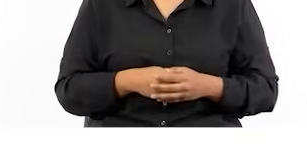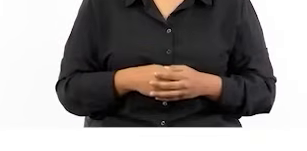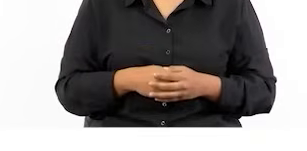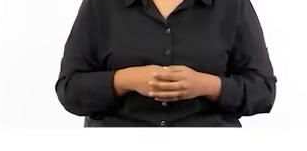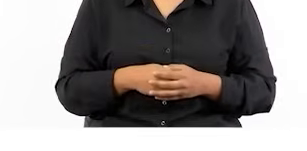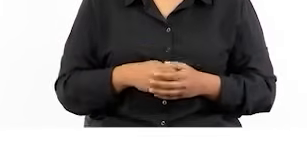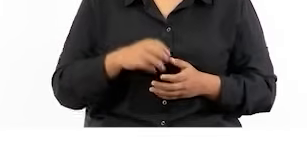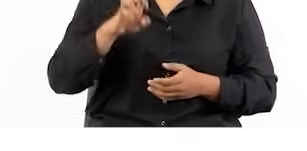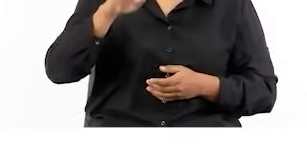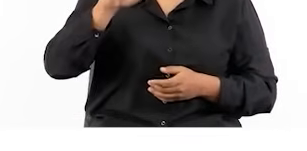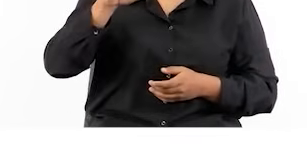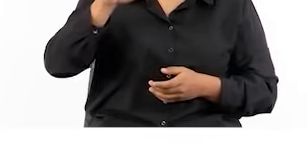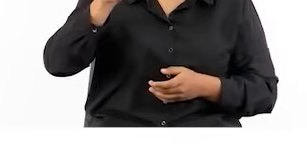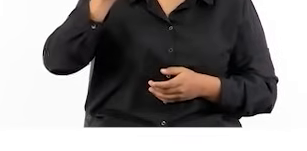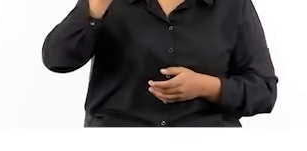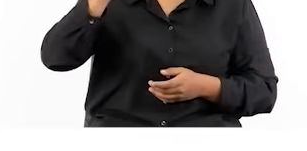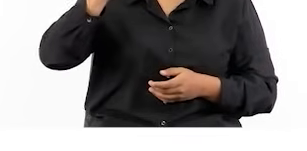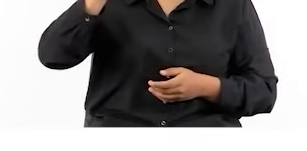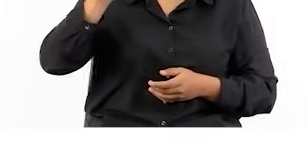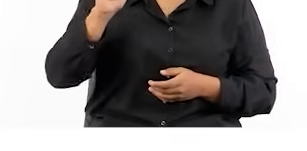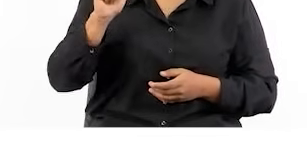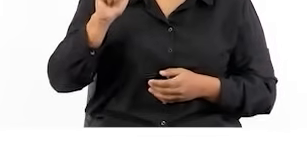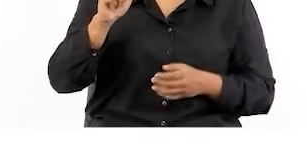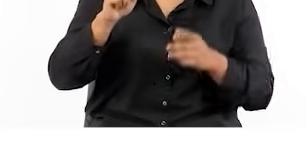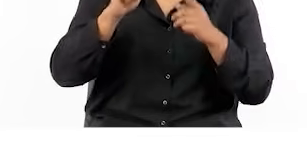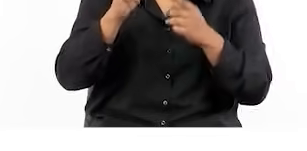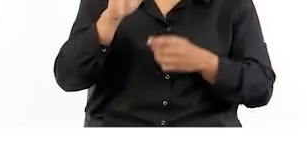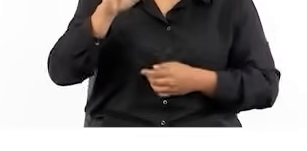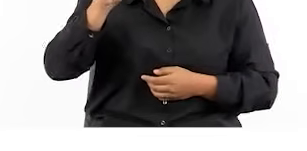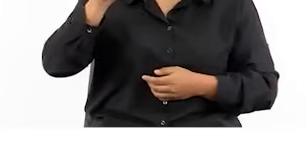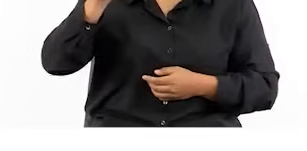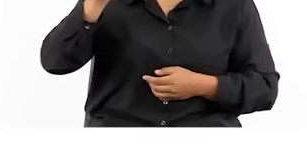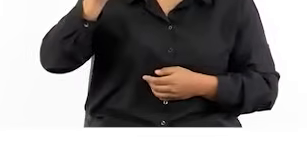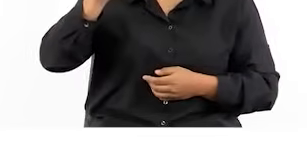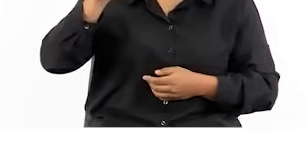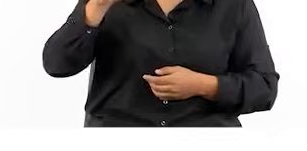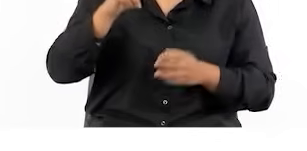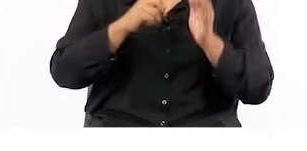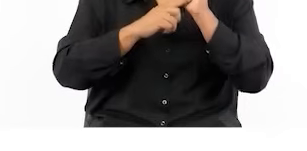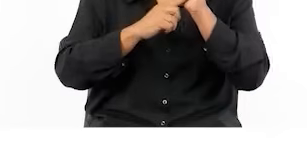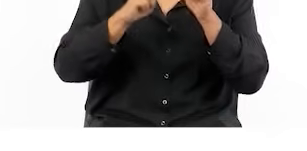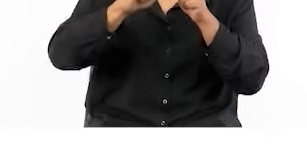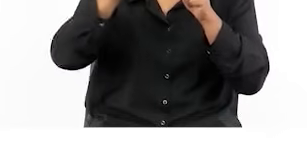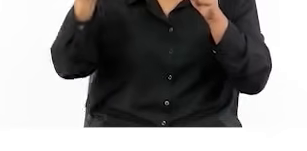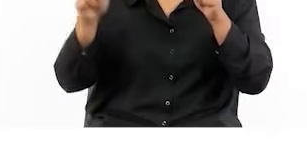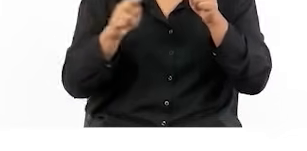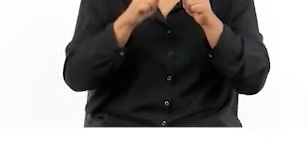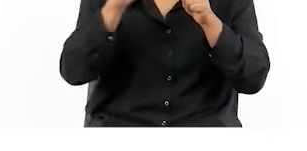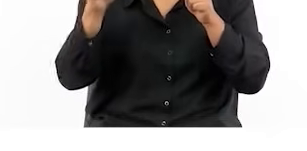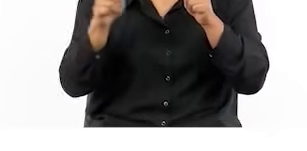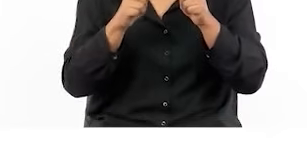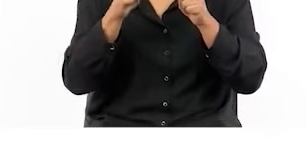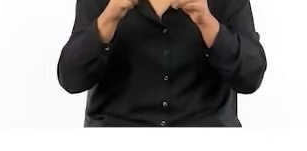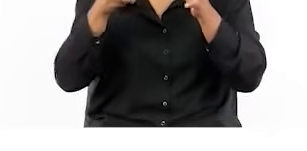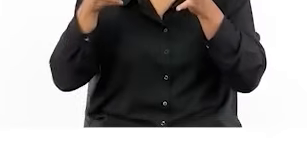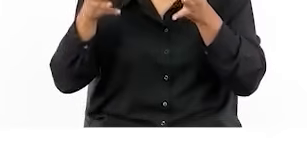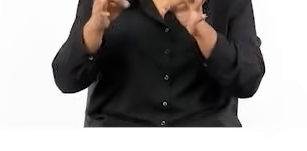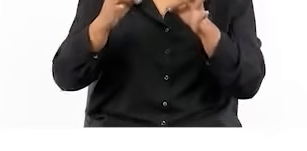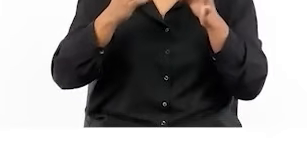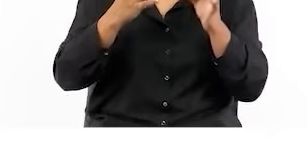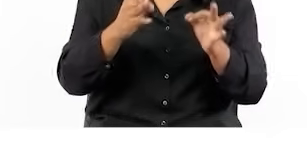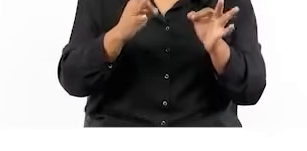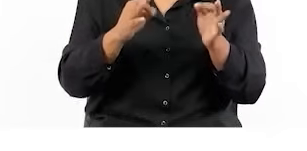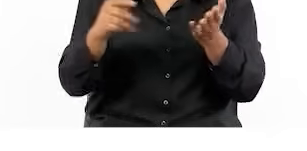son clasificadas en elípticas, en espirales, que serían todas estas por sus